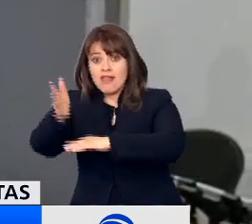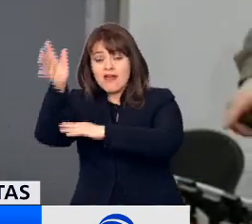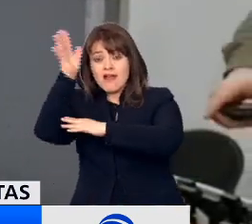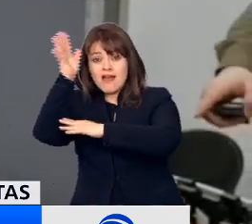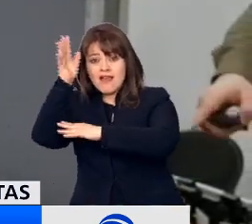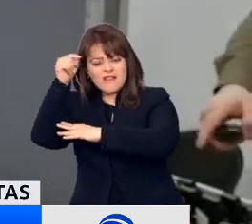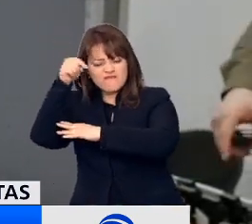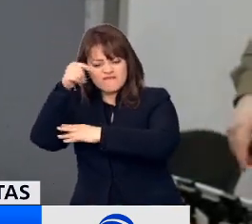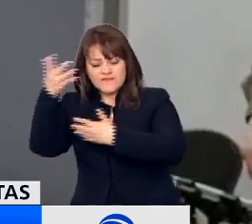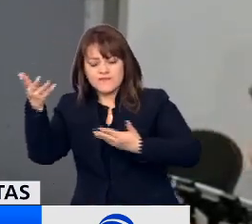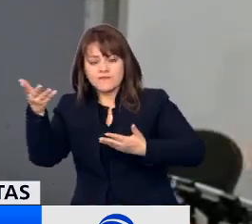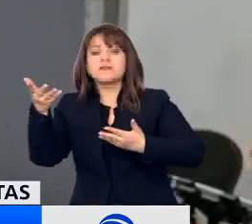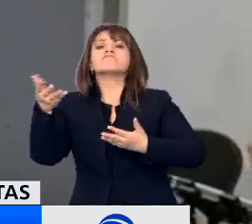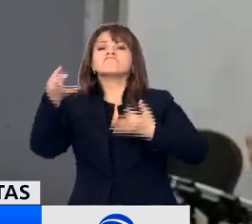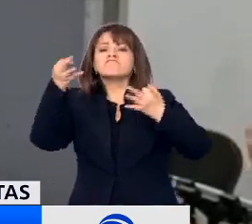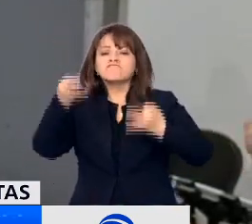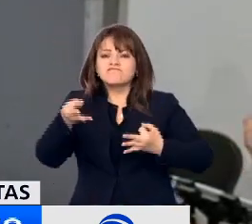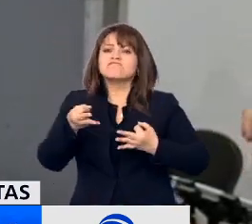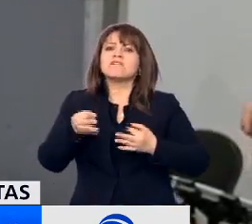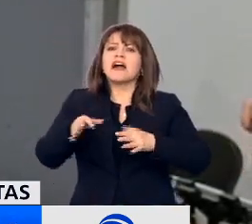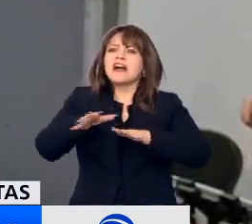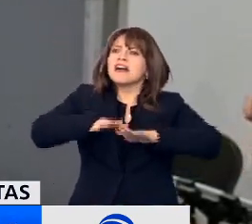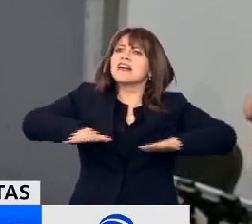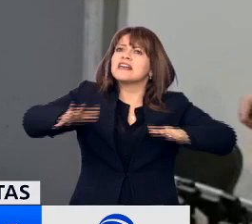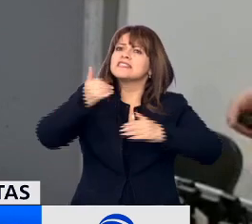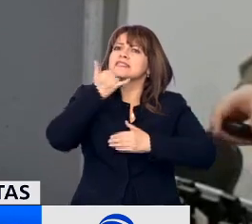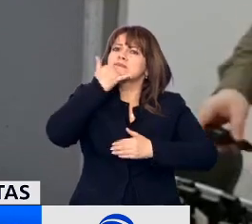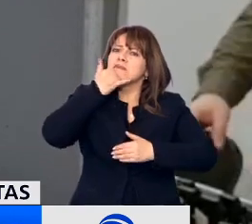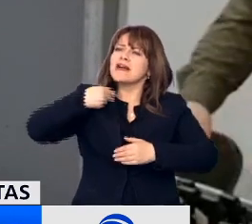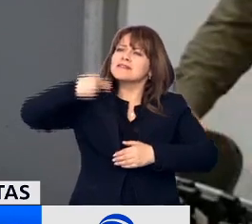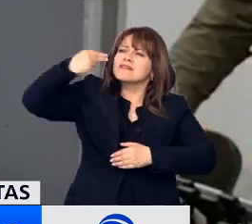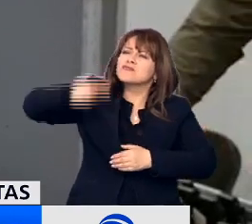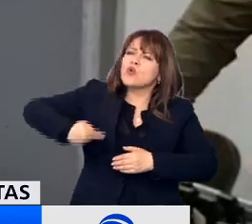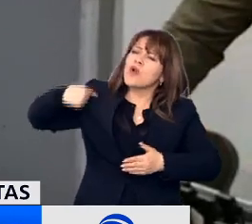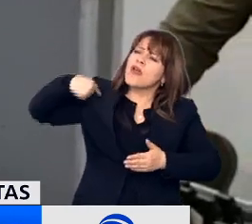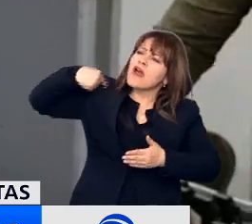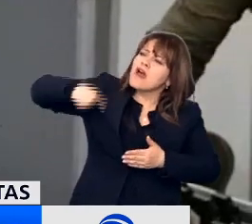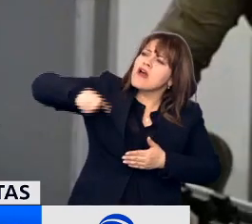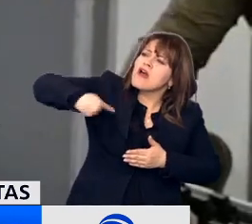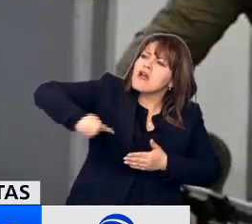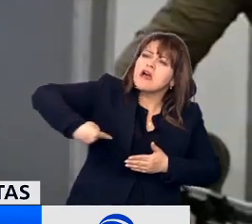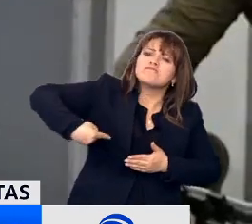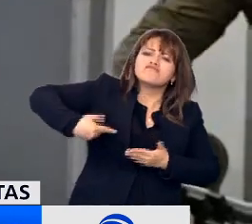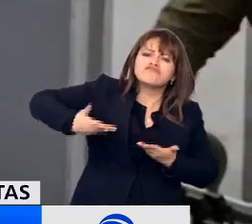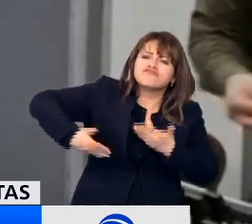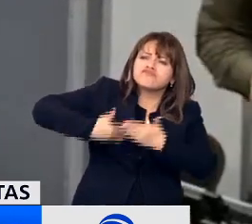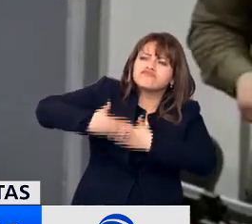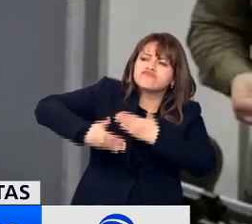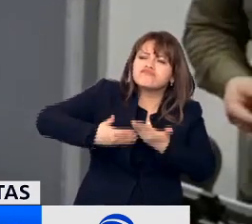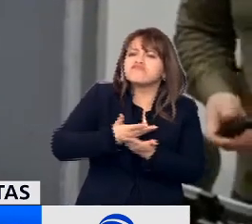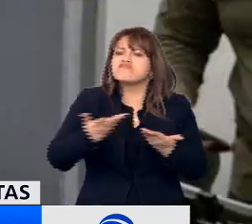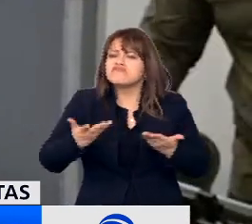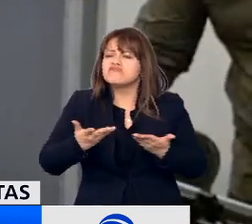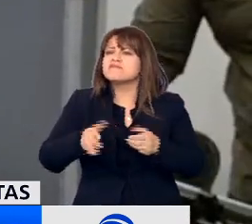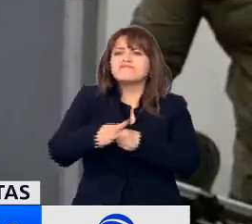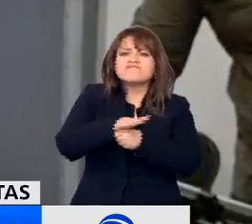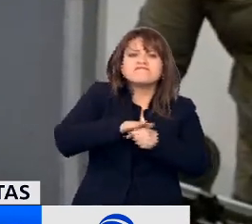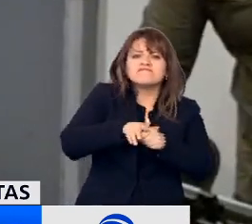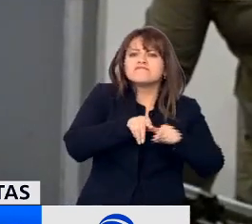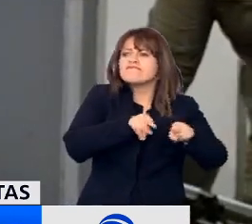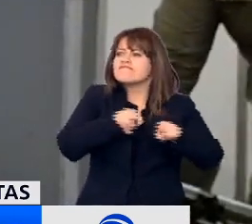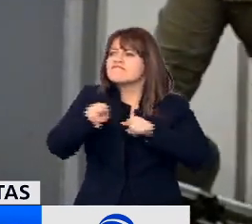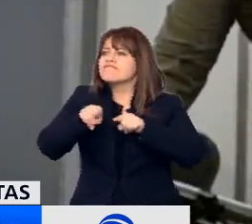fundamentalmente en lo que ha sido la peregrinación a lo largo de la historia, lo que ha sido la peregrinación